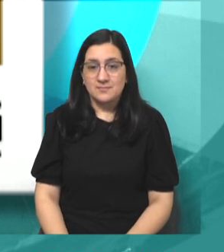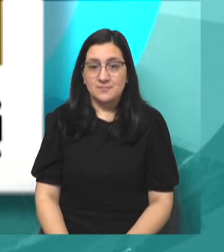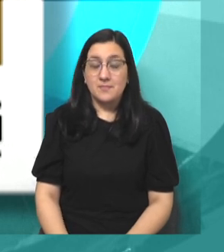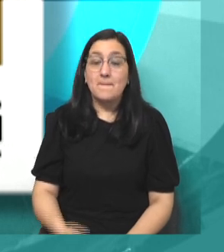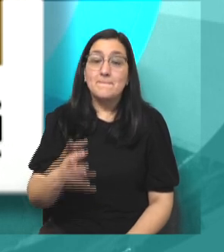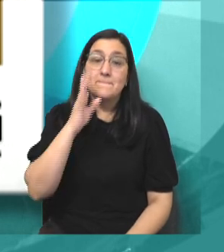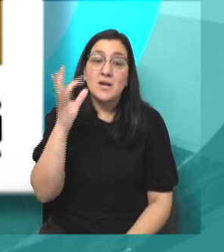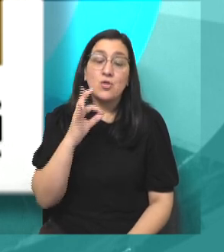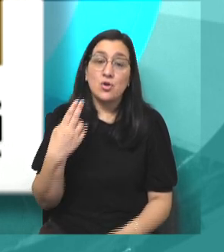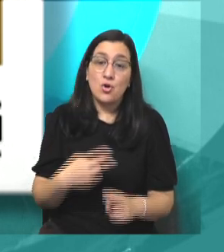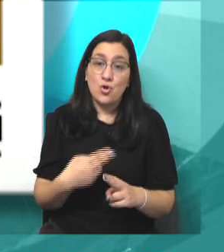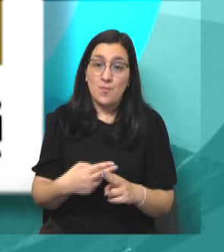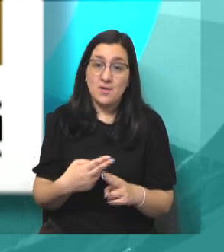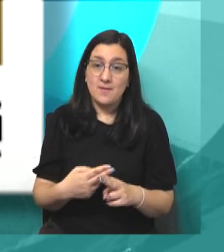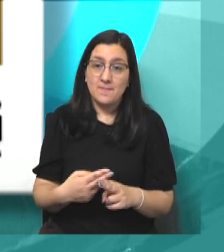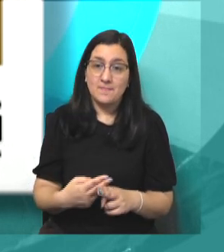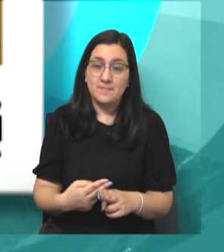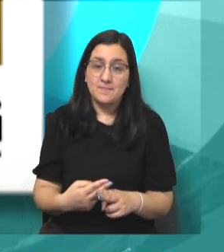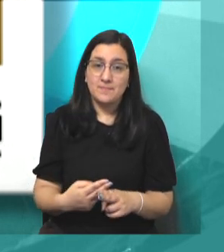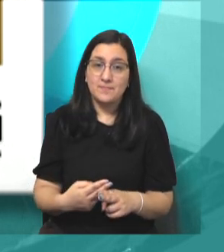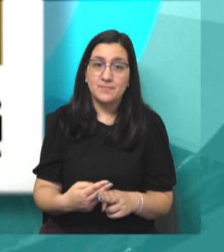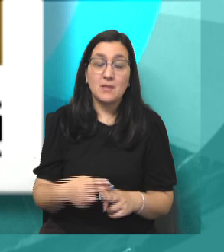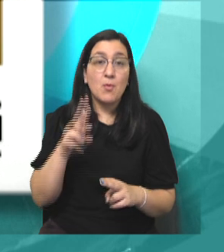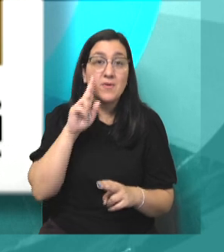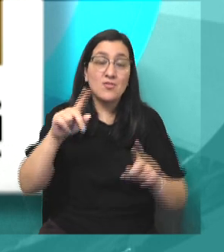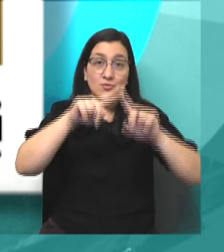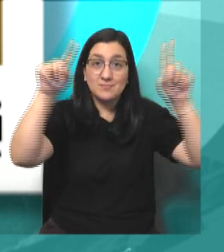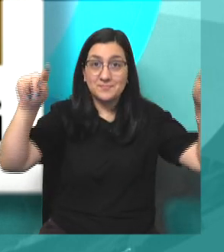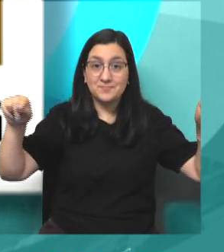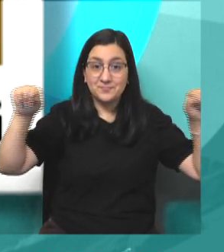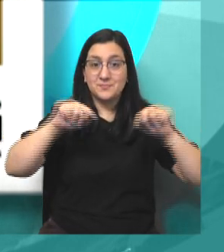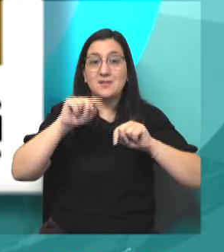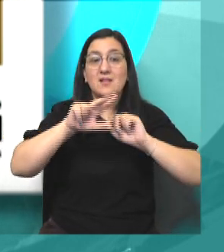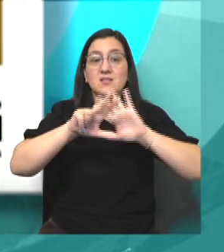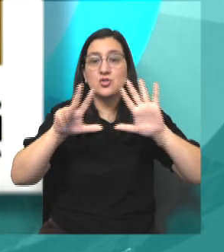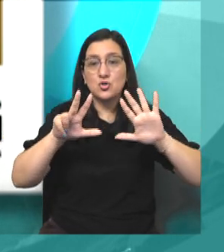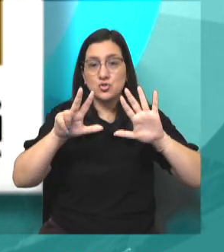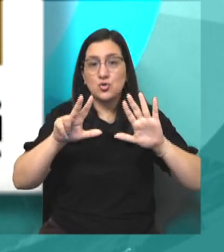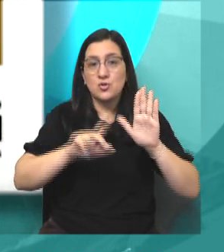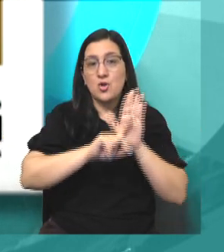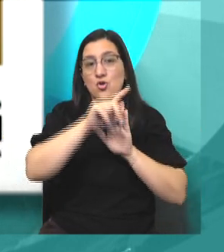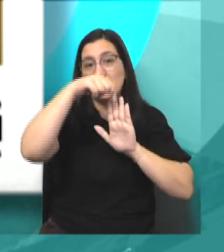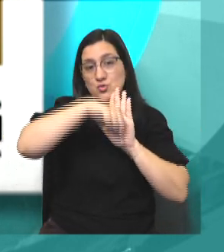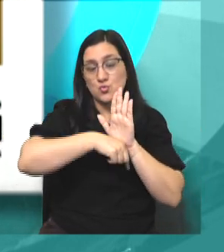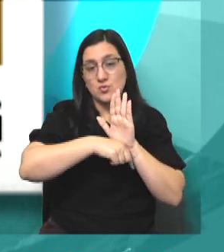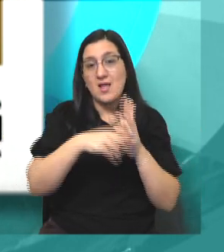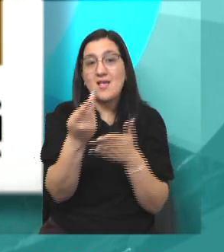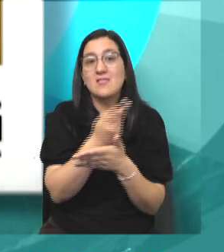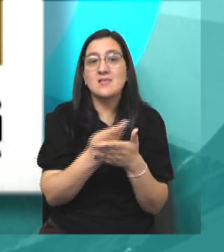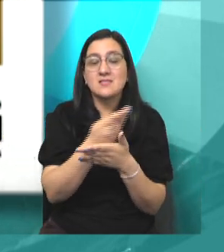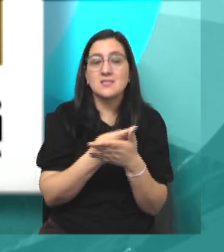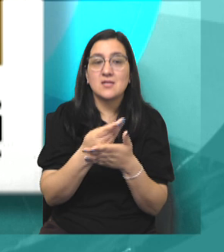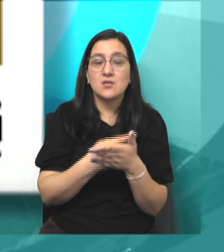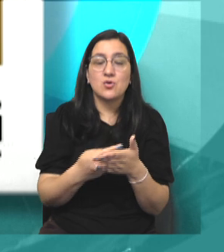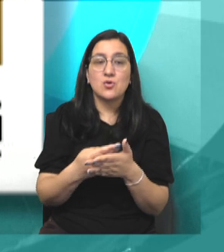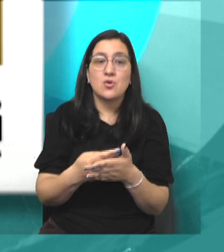que lo nombre, ahora estamos mirando justamente el afiche de la... Este es el 18. De Norte a Sur, que el diseño es de nuestro amigo